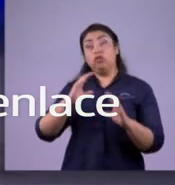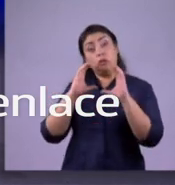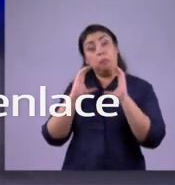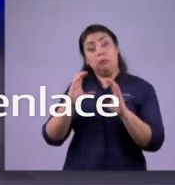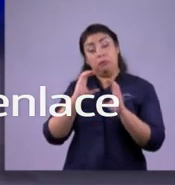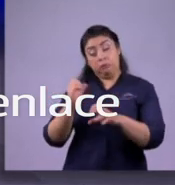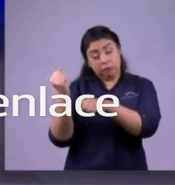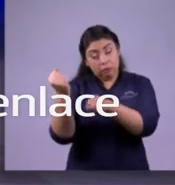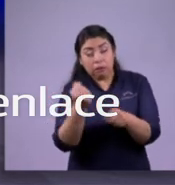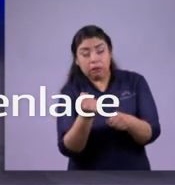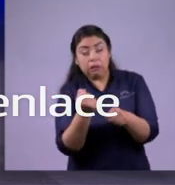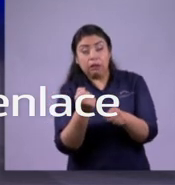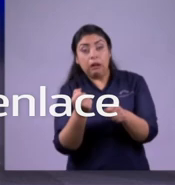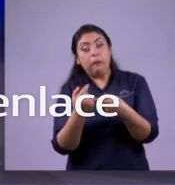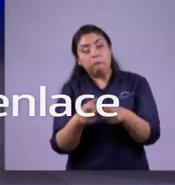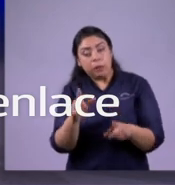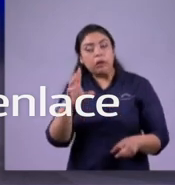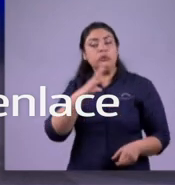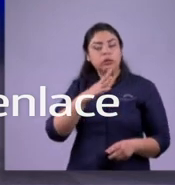alcance